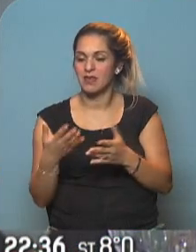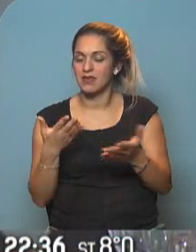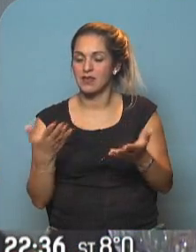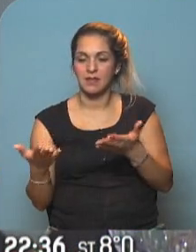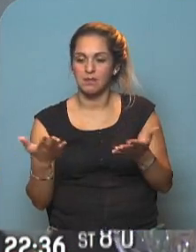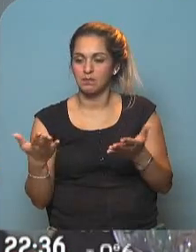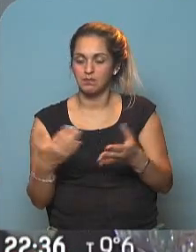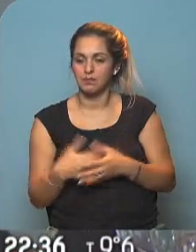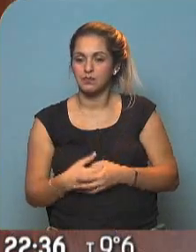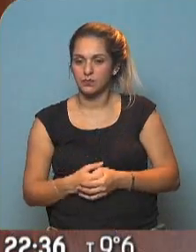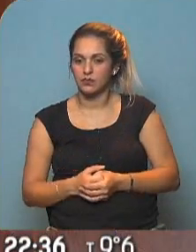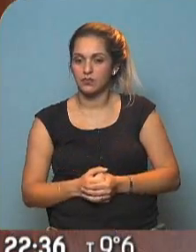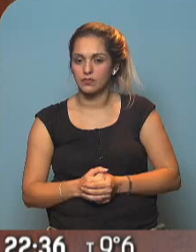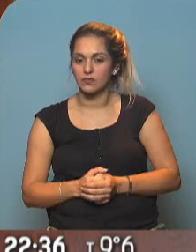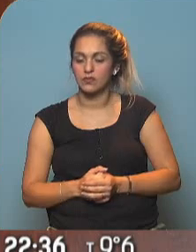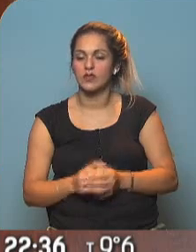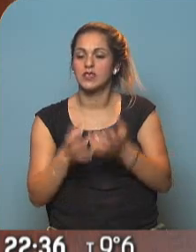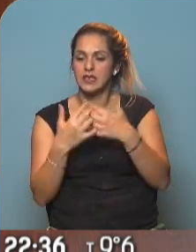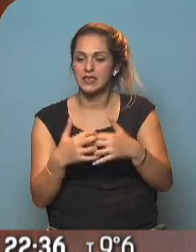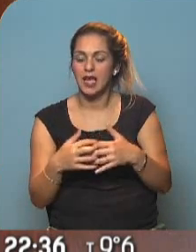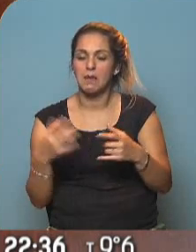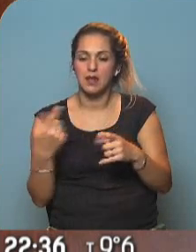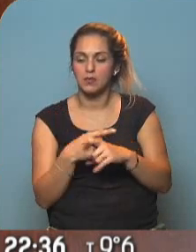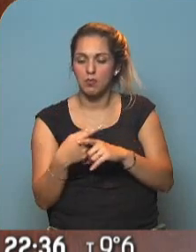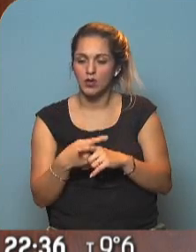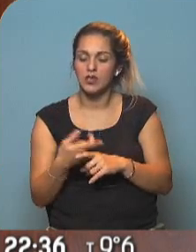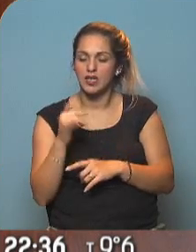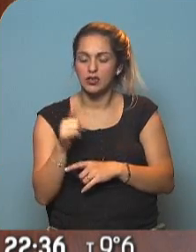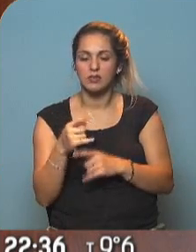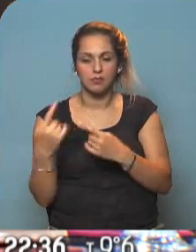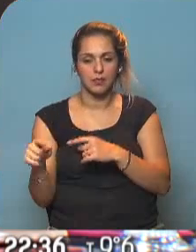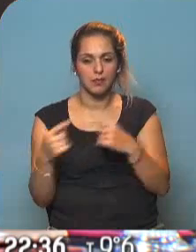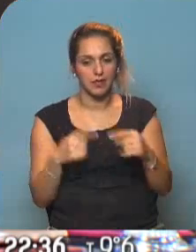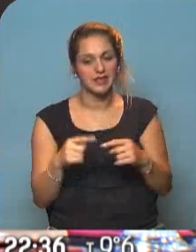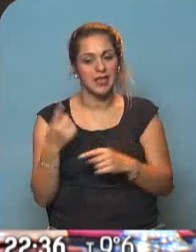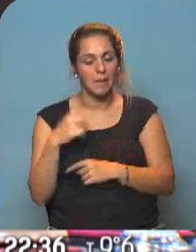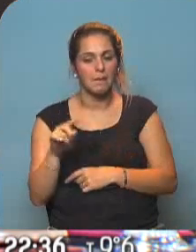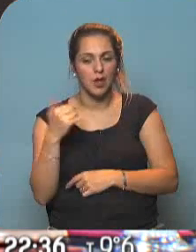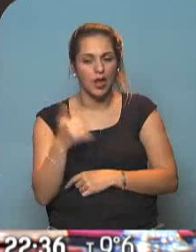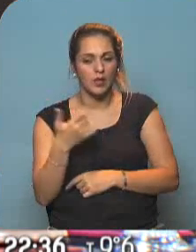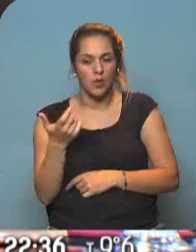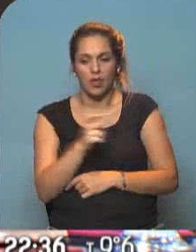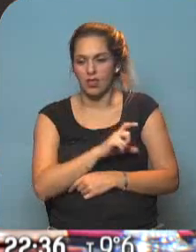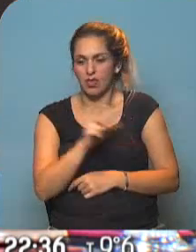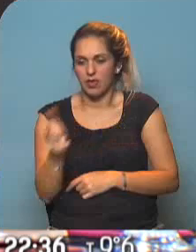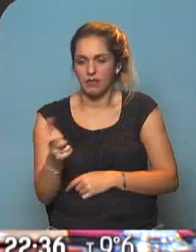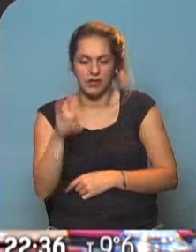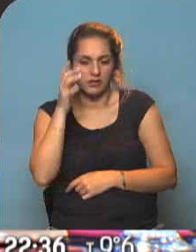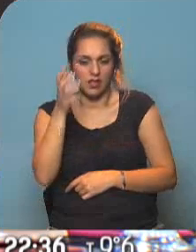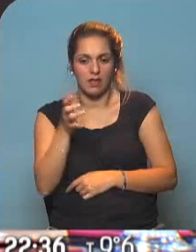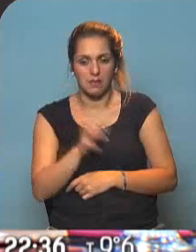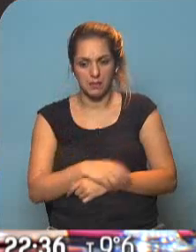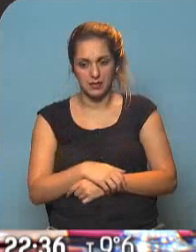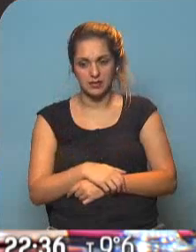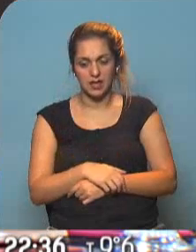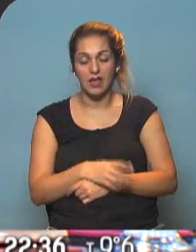No tanto antisistemas políticos tradicionales. Sí, claro. En eso sí, pero hay unas diferencias sustanciales y hay gente